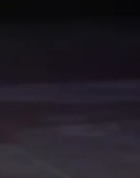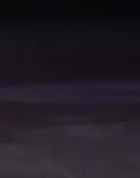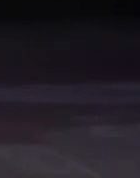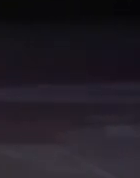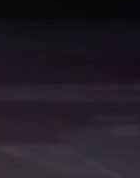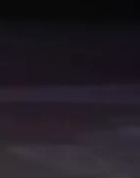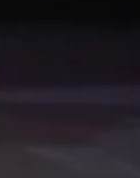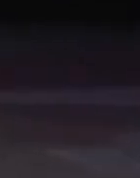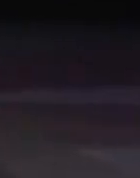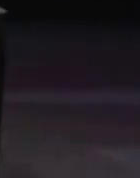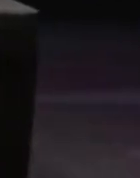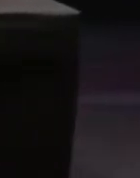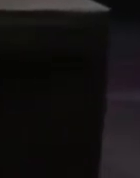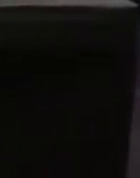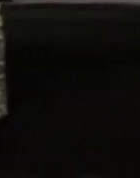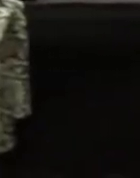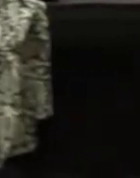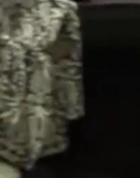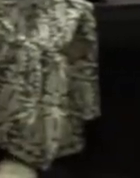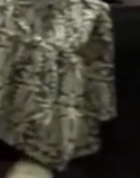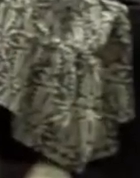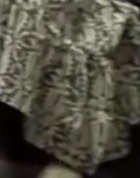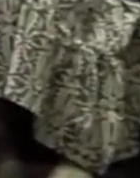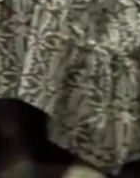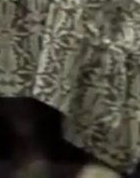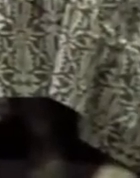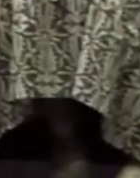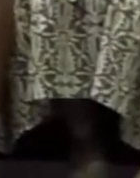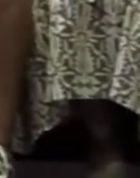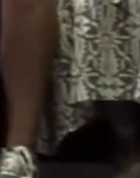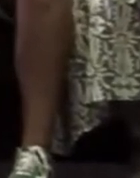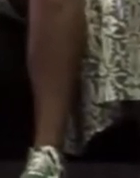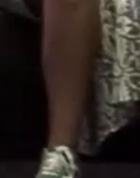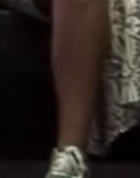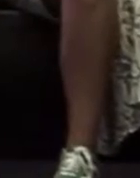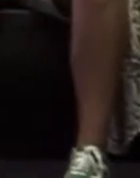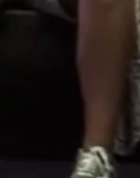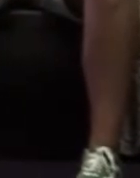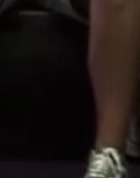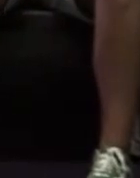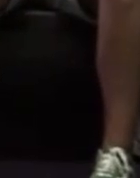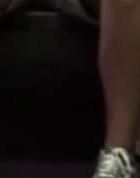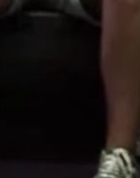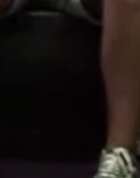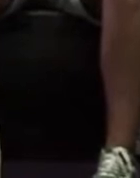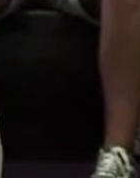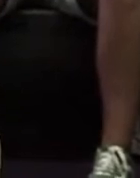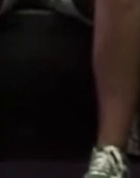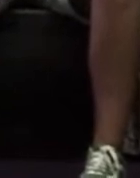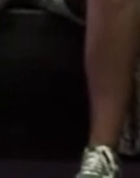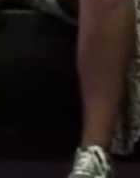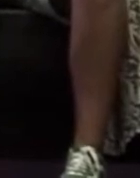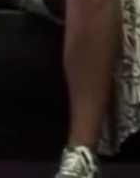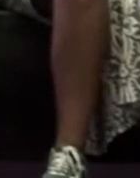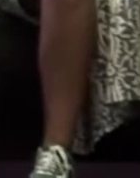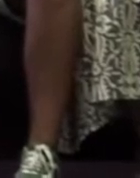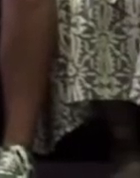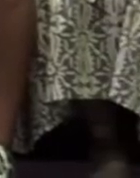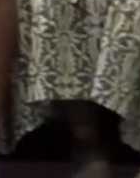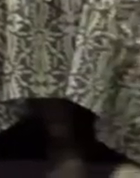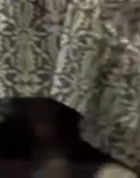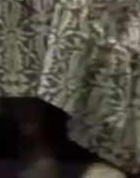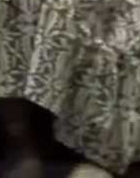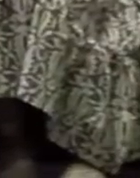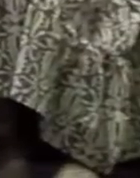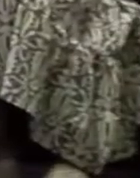Y eso se me ha quedado a mí para siempre, que a este pueblo le queda una patria en la conciencia. Por eso, la gente